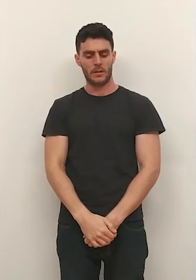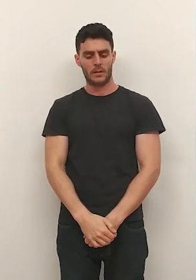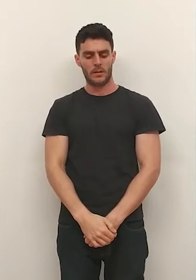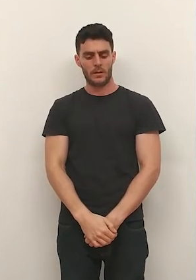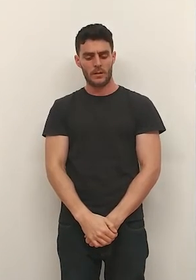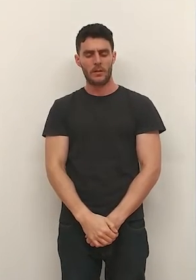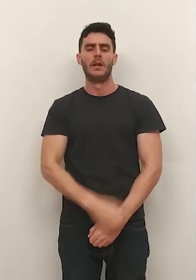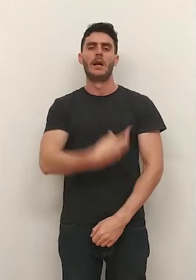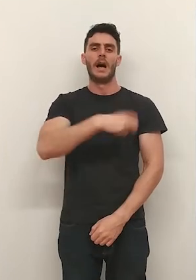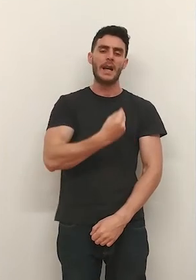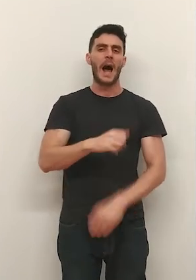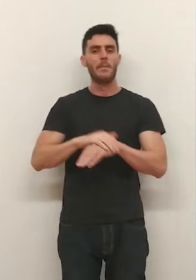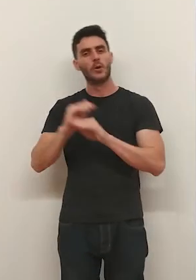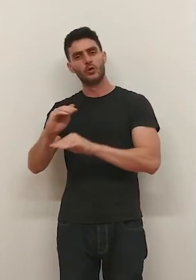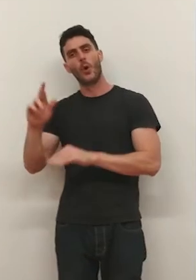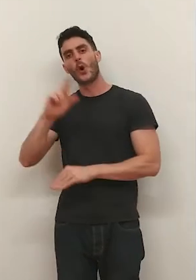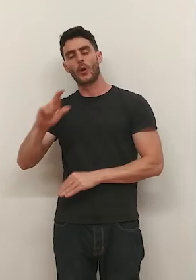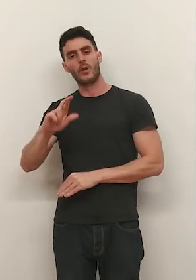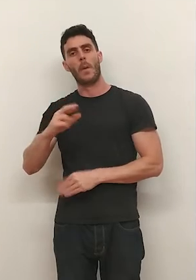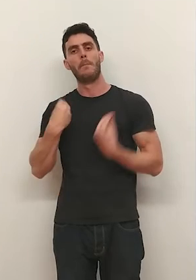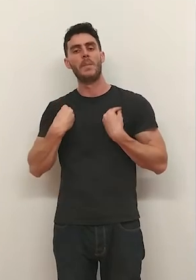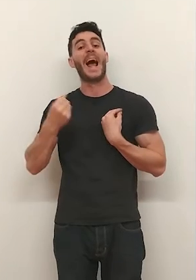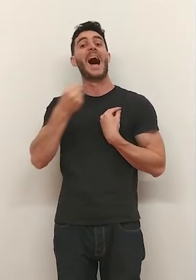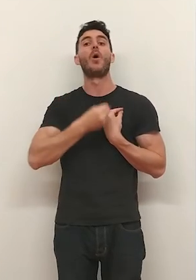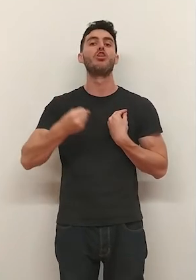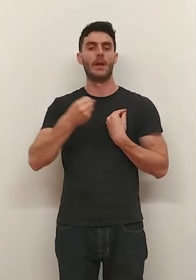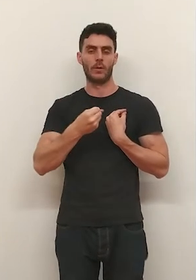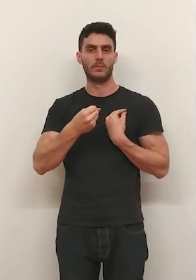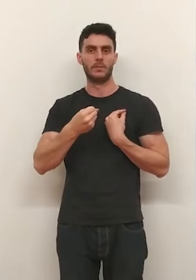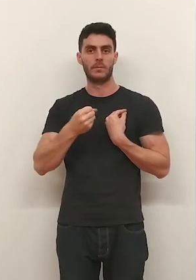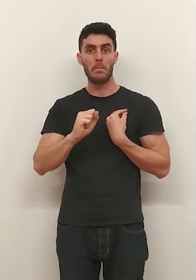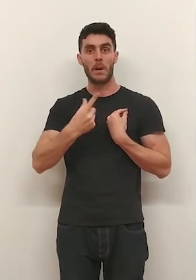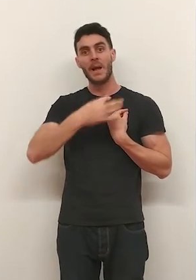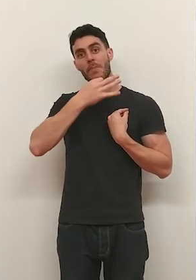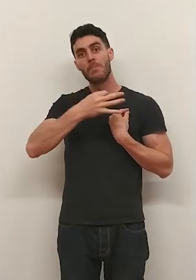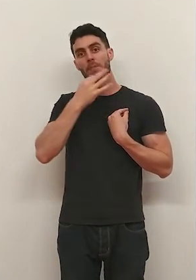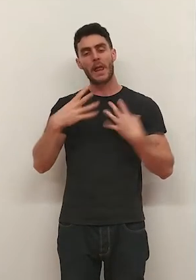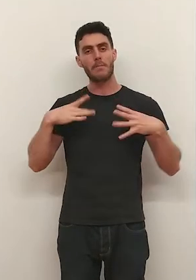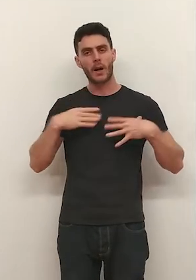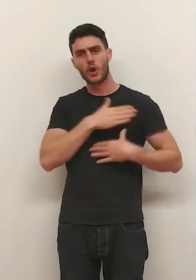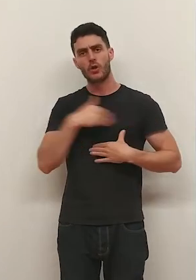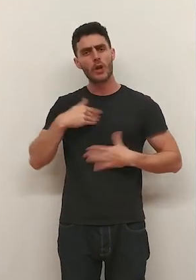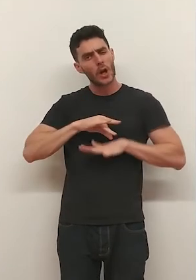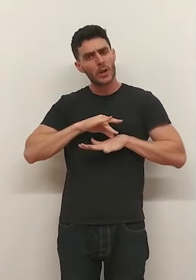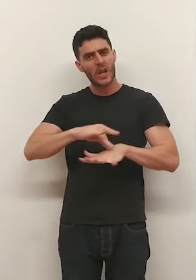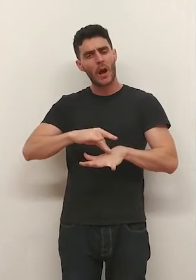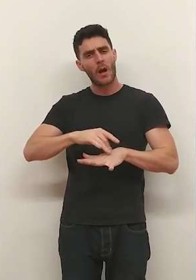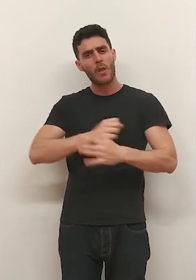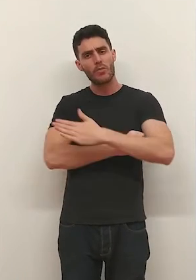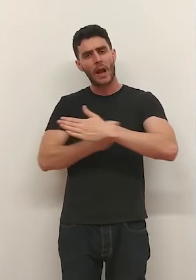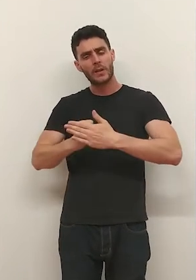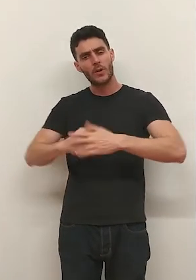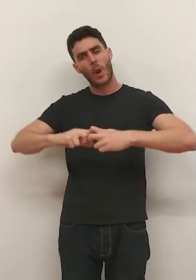Ana y su amigo Roquillo viven en Agoncillo. Su primera tarde de vacaciones se enteran de que la guía del castillo